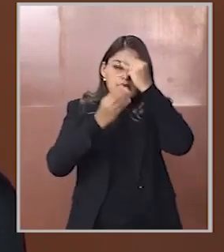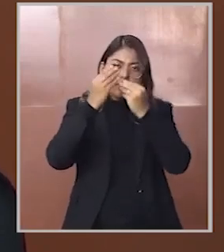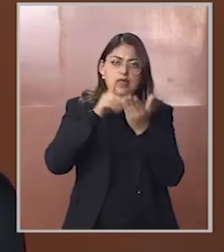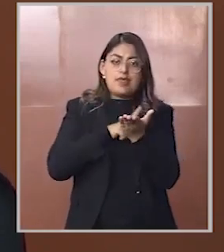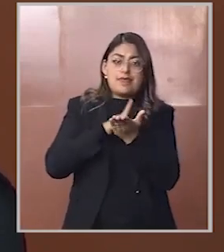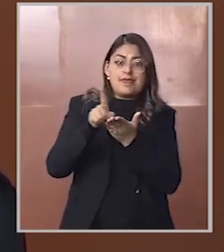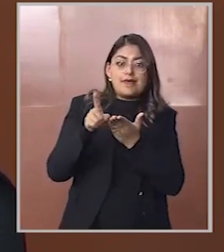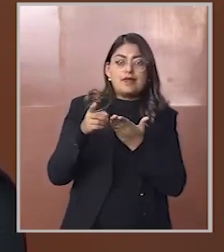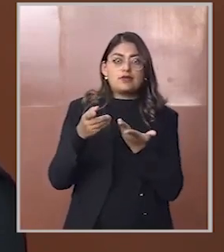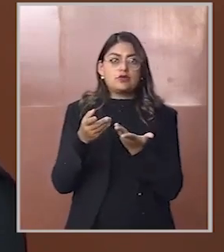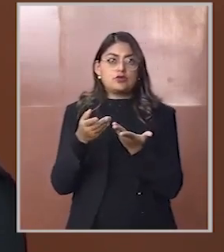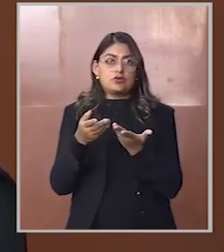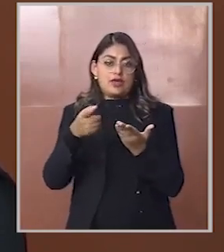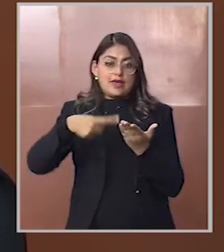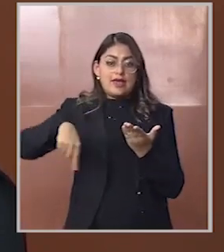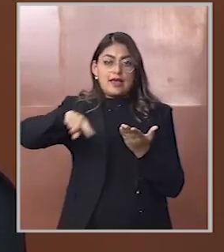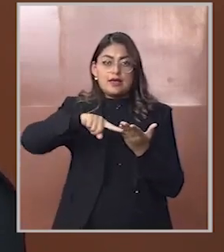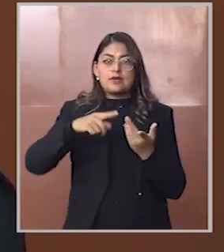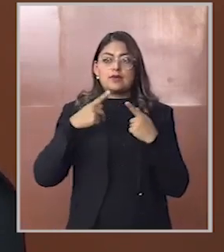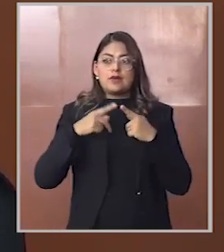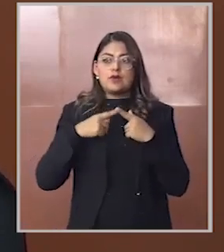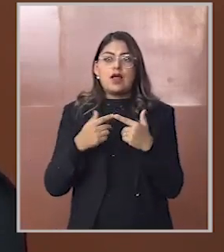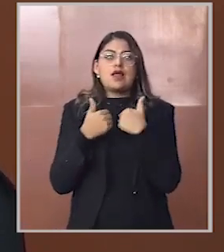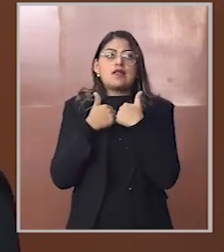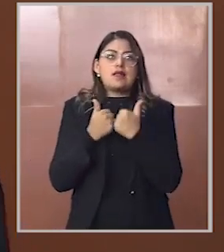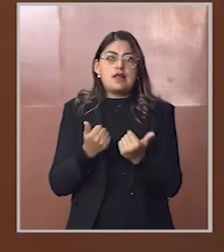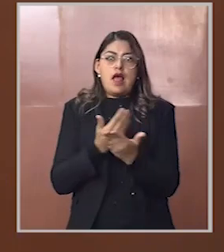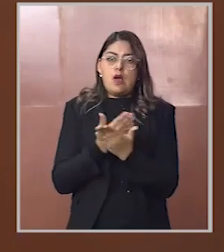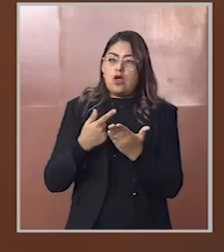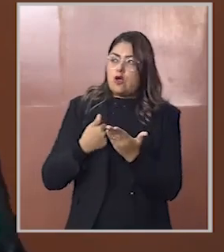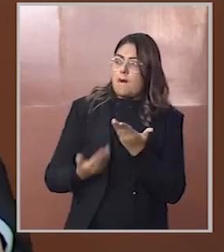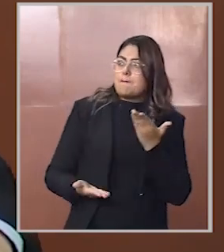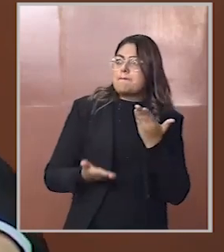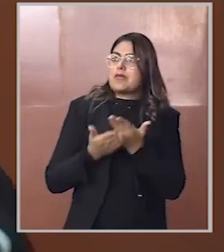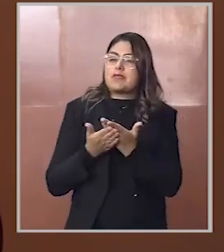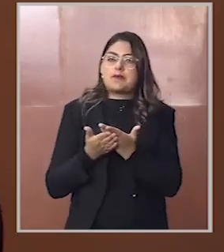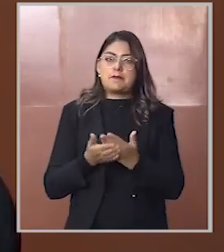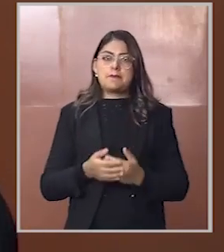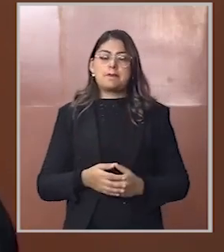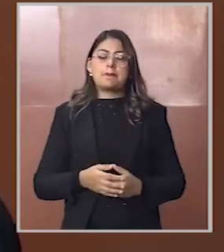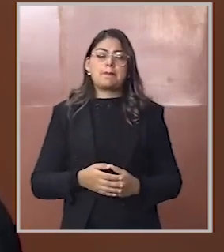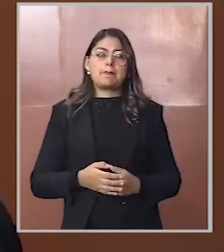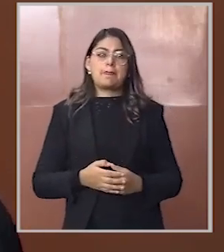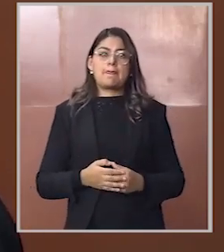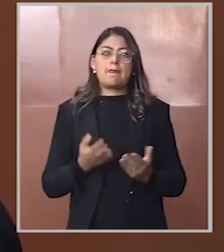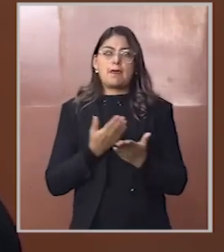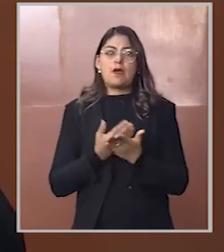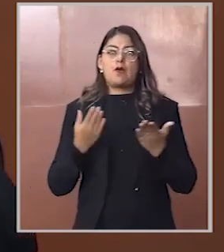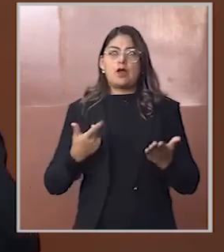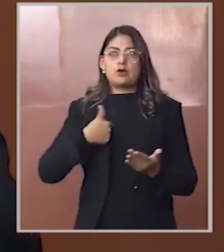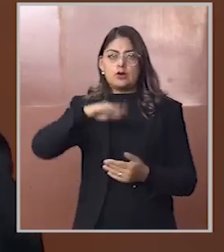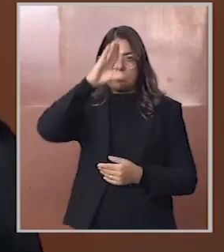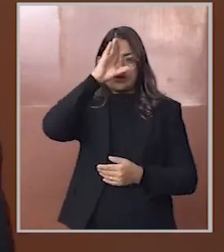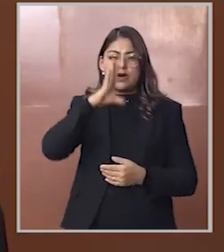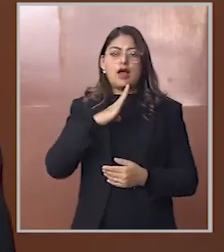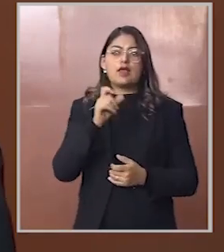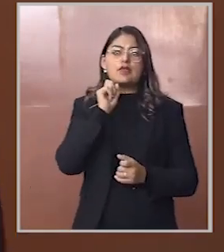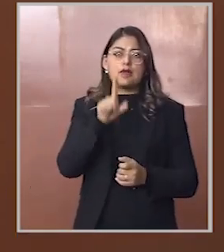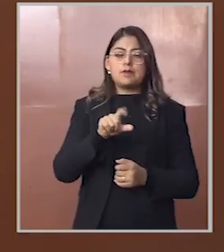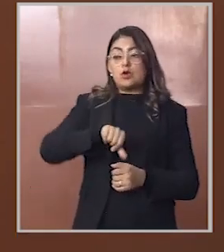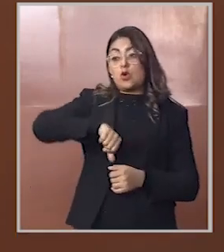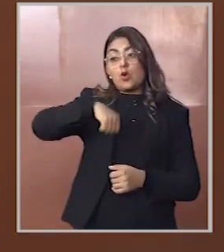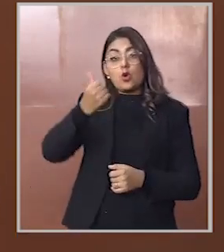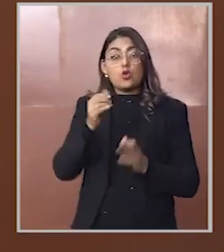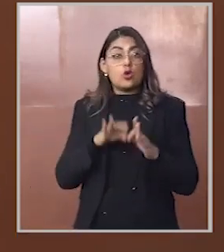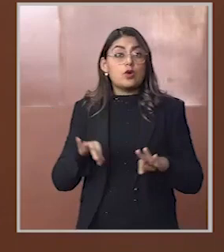derechos que es clave para luego su exigencia y finalmente eh creo que hay otro elemento que es muy importante